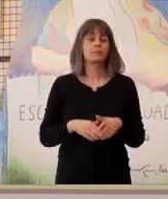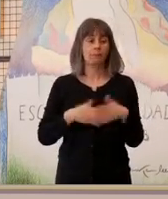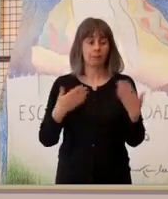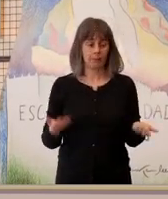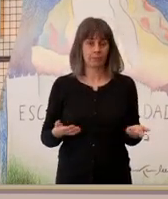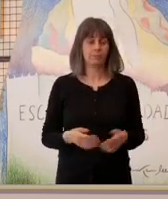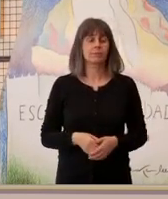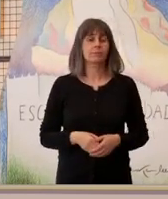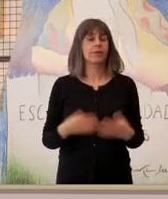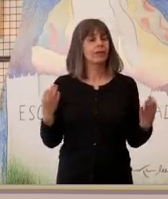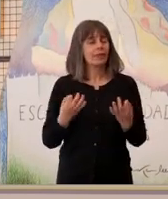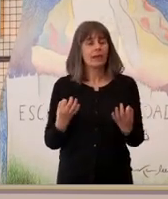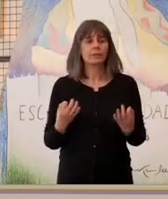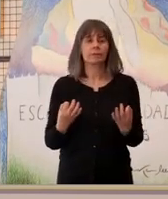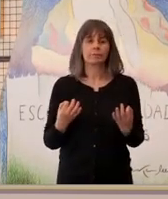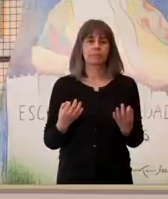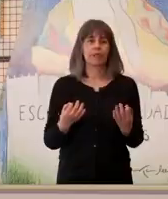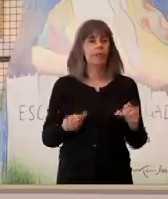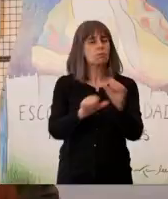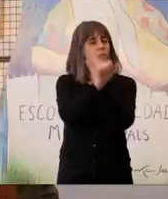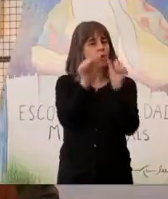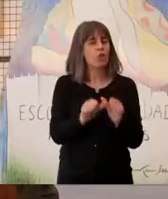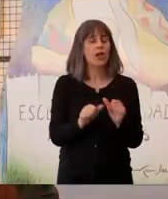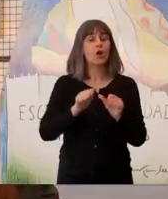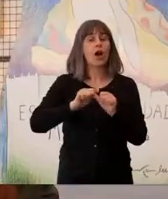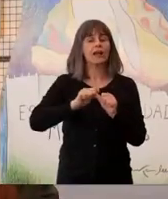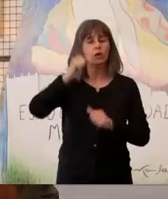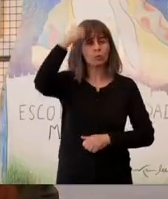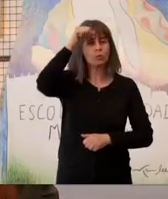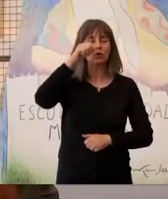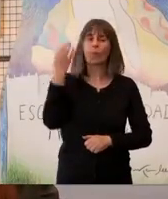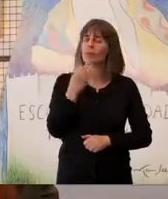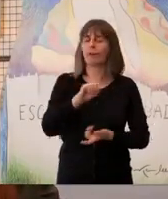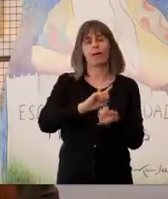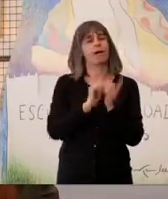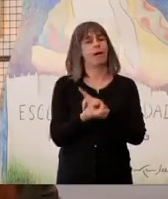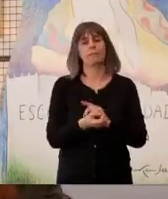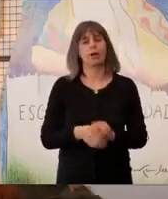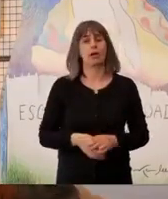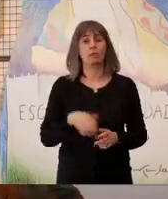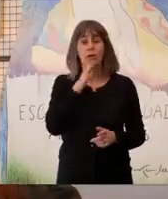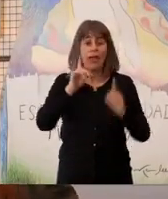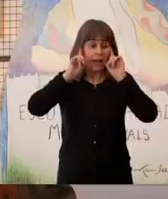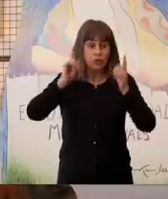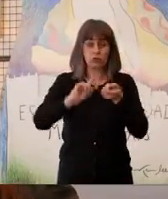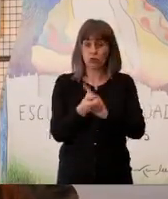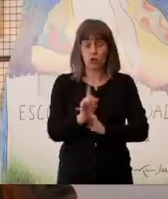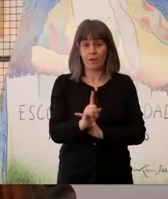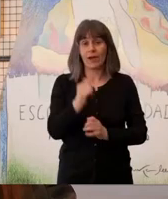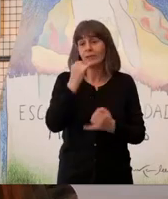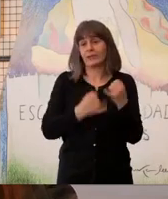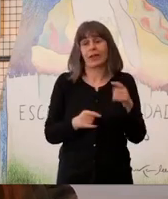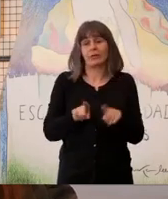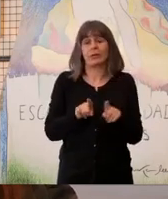hay que cambiar el modelo de género masculino porque si no efectivamente esto sigue siendo la gran